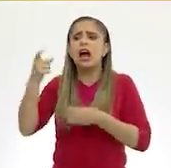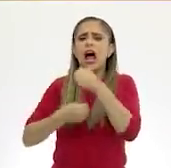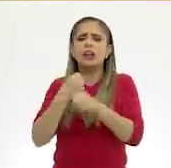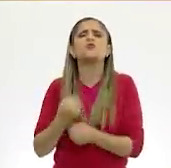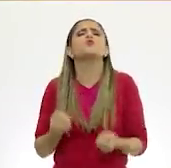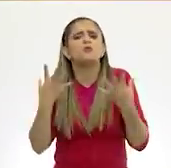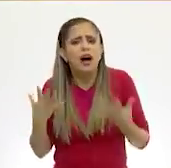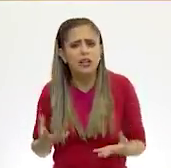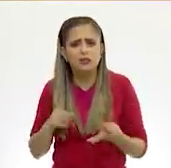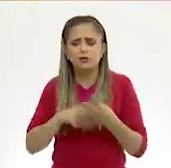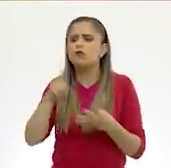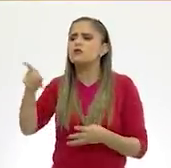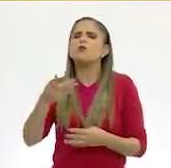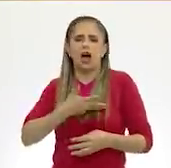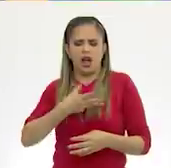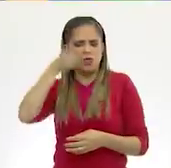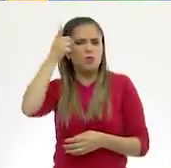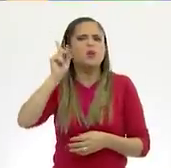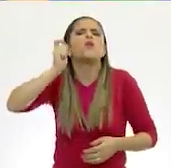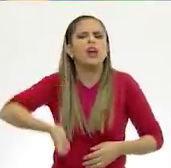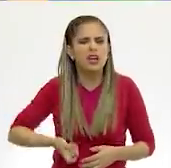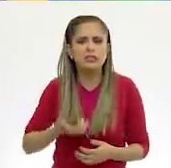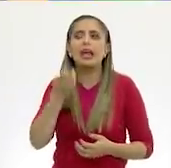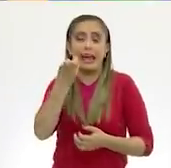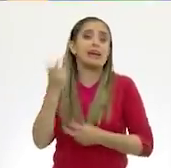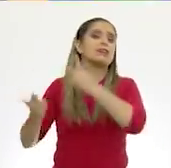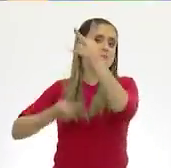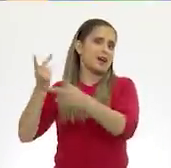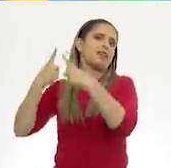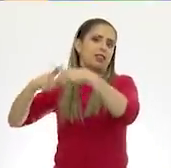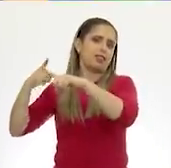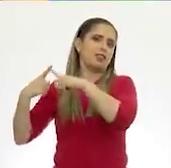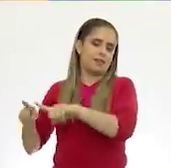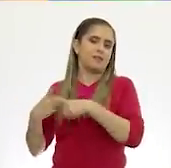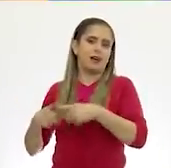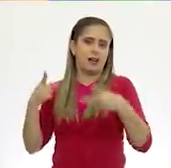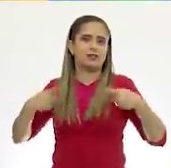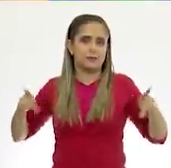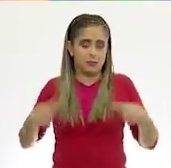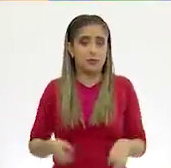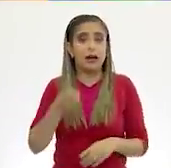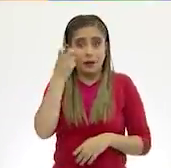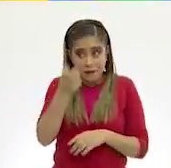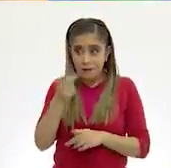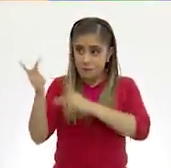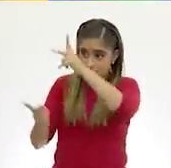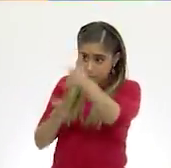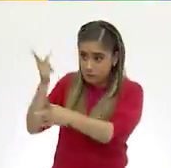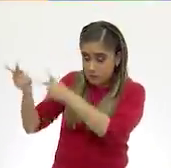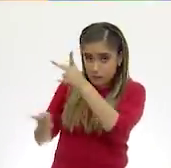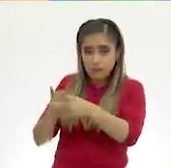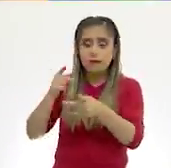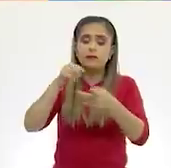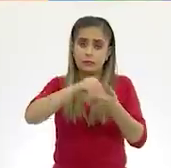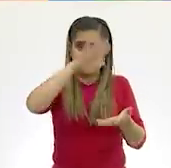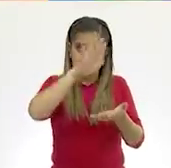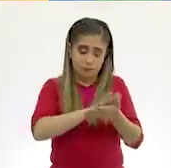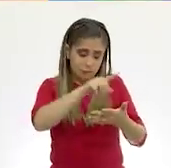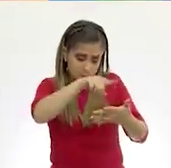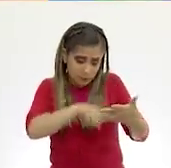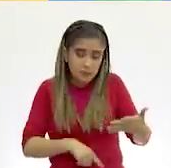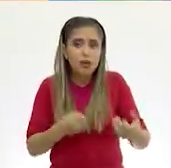tienen, entre otras. Claro. Entre los datos que proporciona el instituto está la población